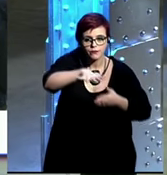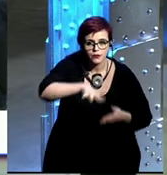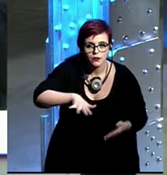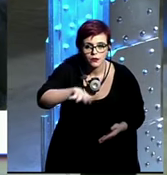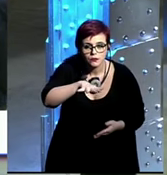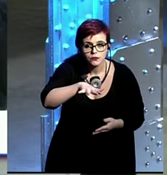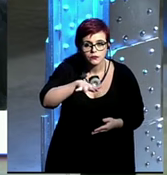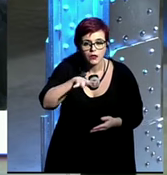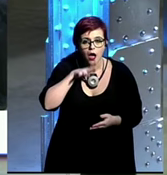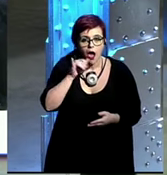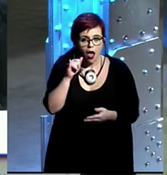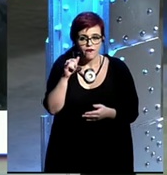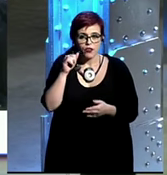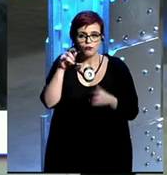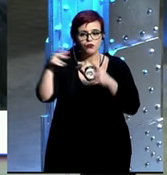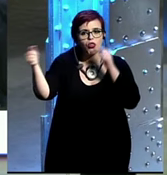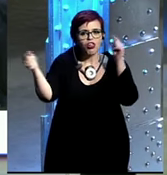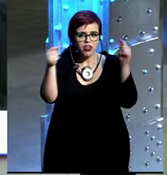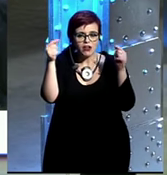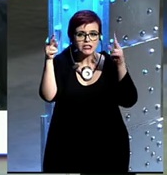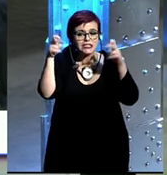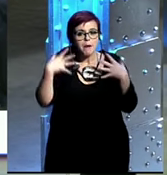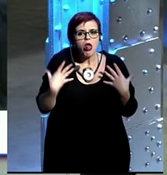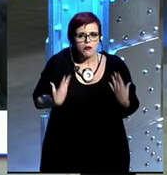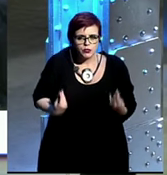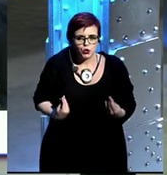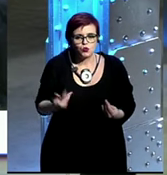Ha habido un debate en cuanto a lo que es realmente la depresión.